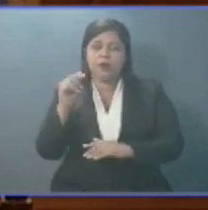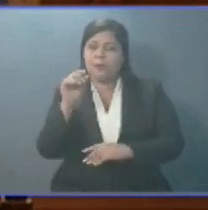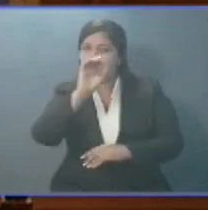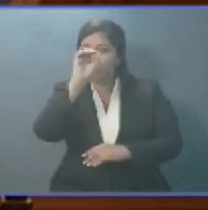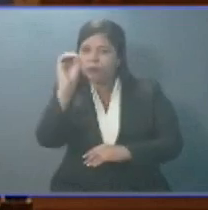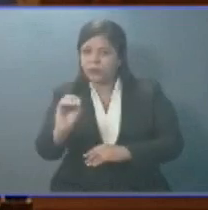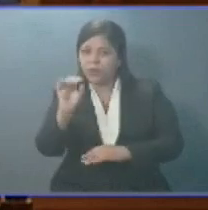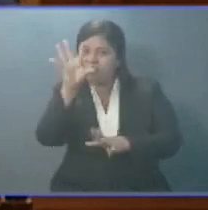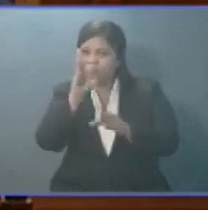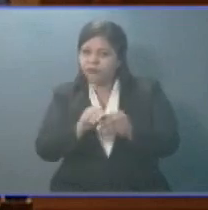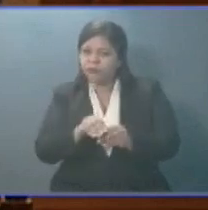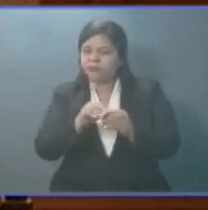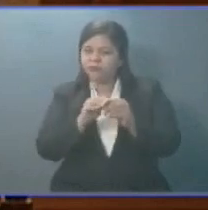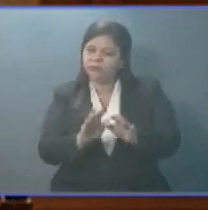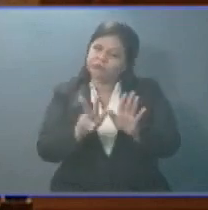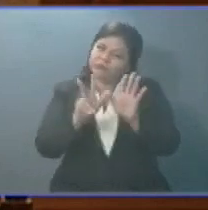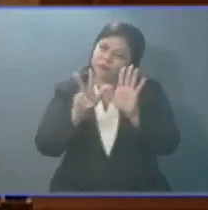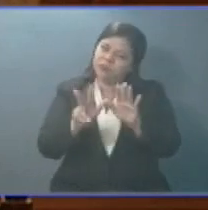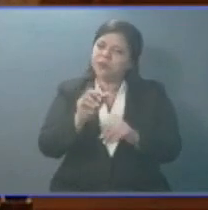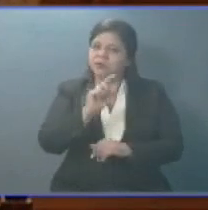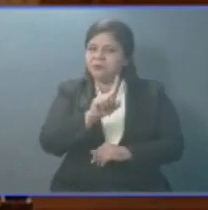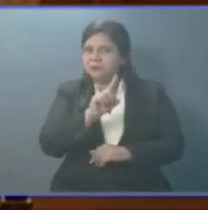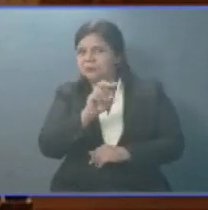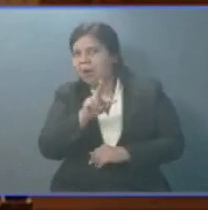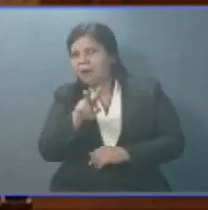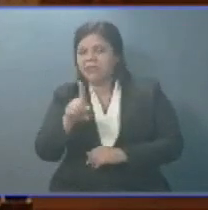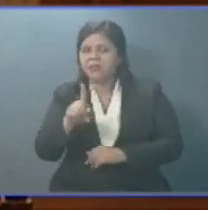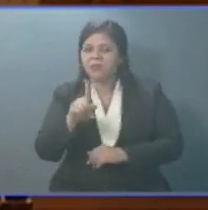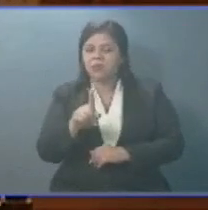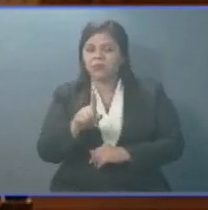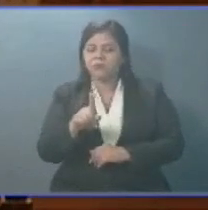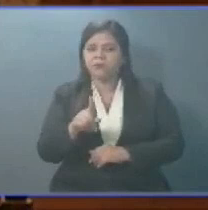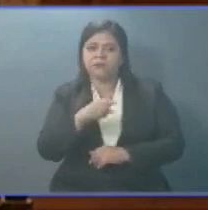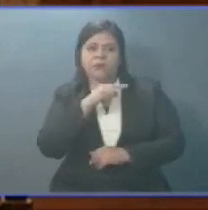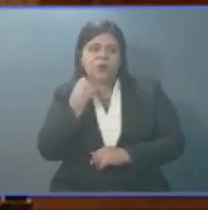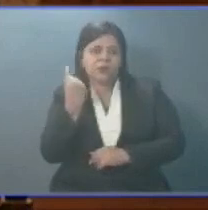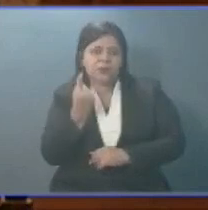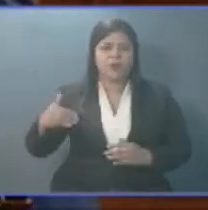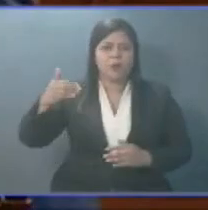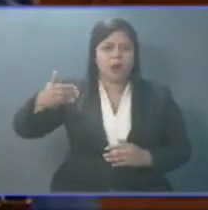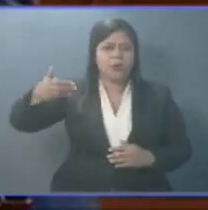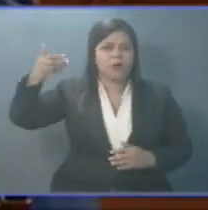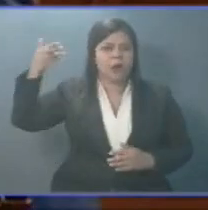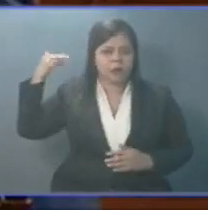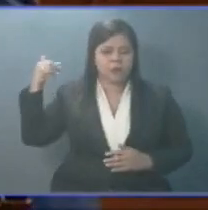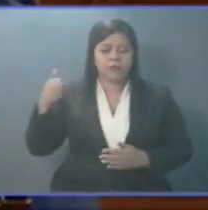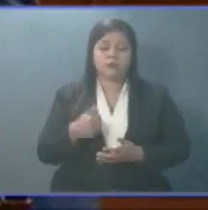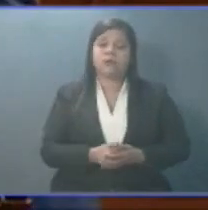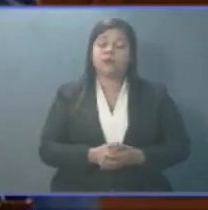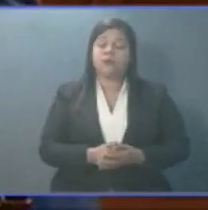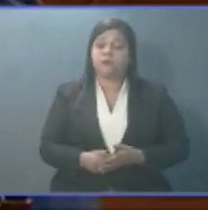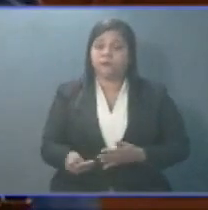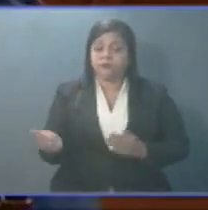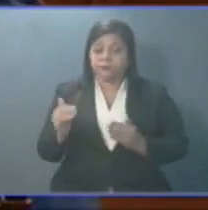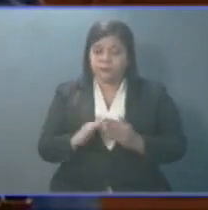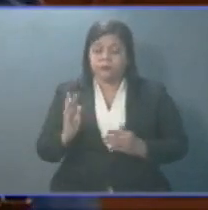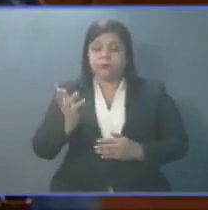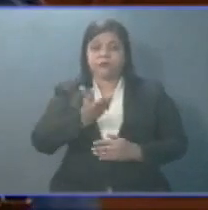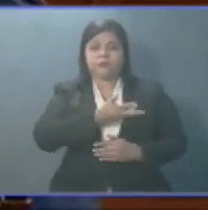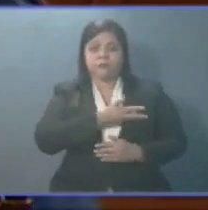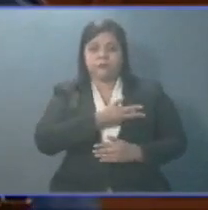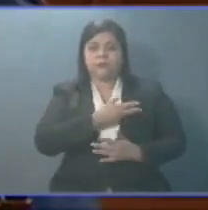de entre el 18 y 21 homicidios por cada 100.000 habitantes en nuestra administración